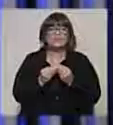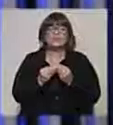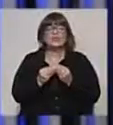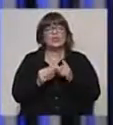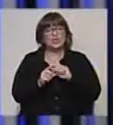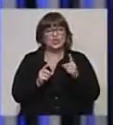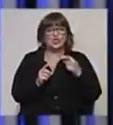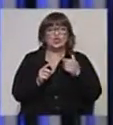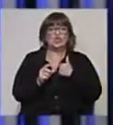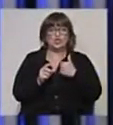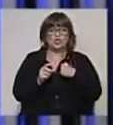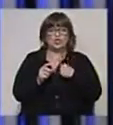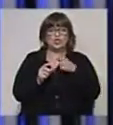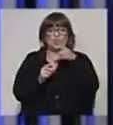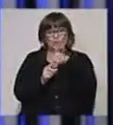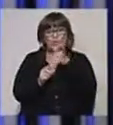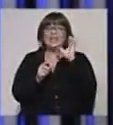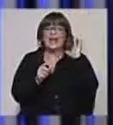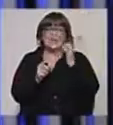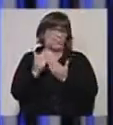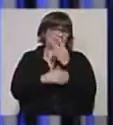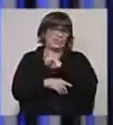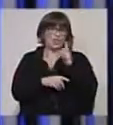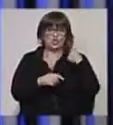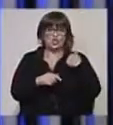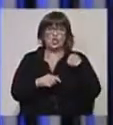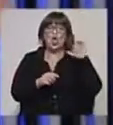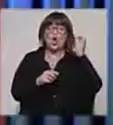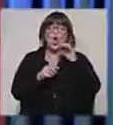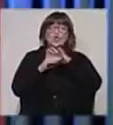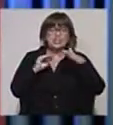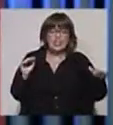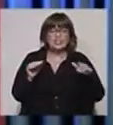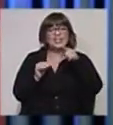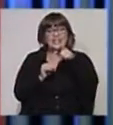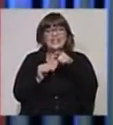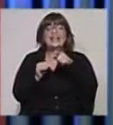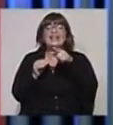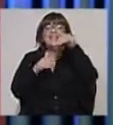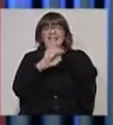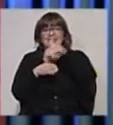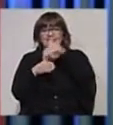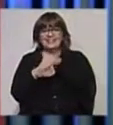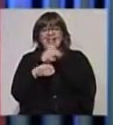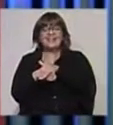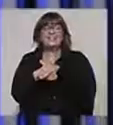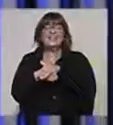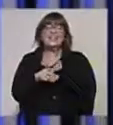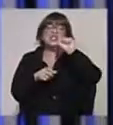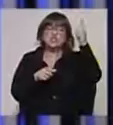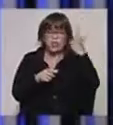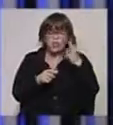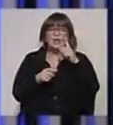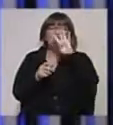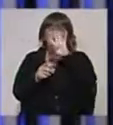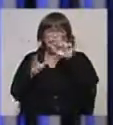En Océano, no. Si tú estás en una radio también. Pero no de mañana. En Océano, en Todo Pasa y Fácil Desviarse, ex Suena Tremendo, en Del Sol. De 4